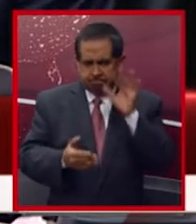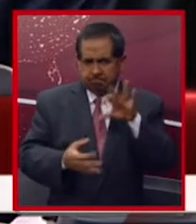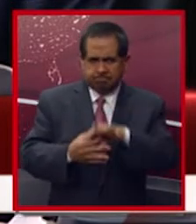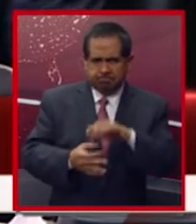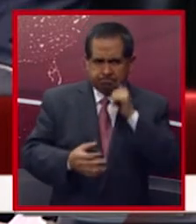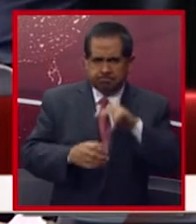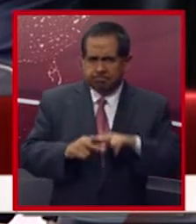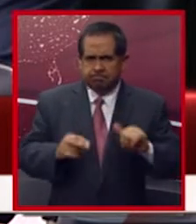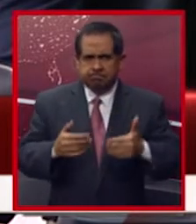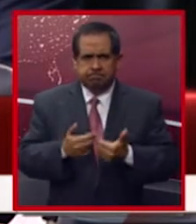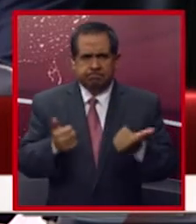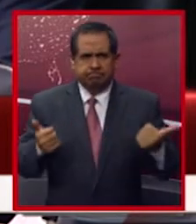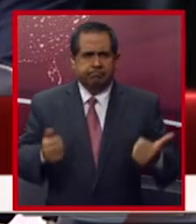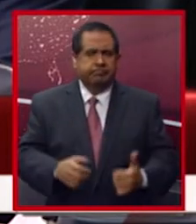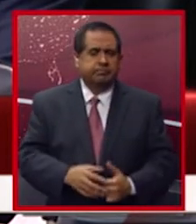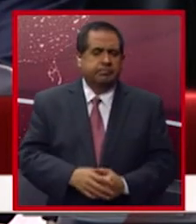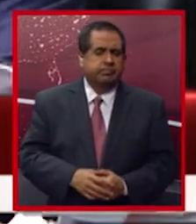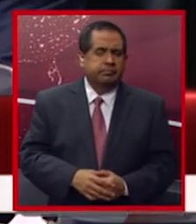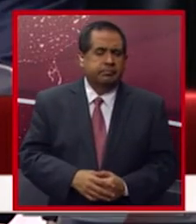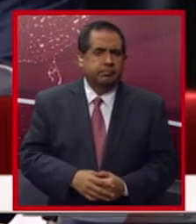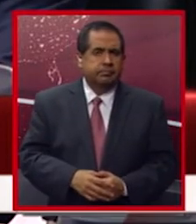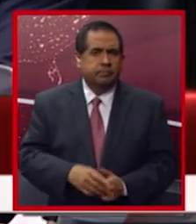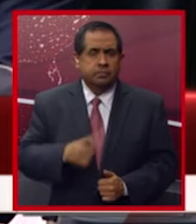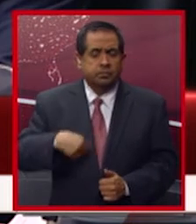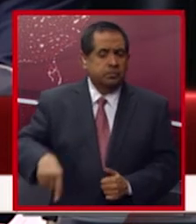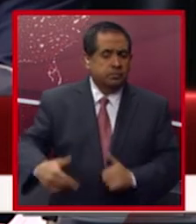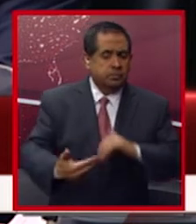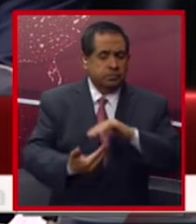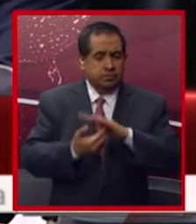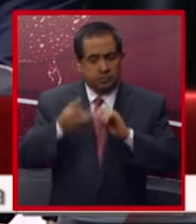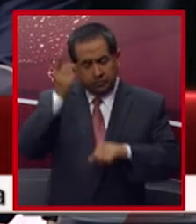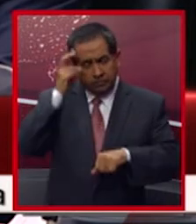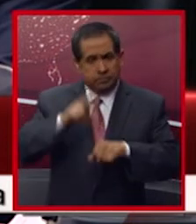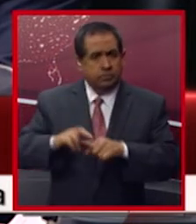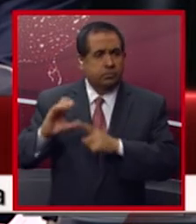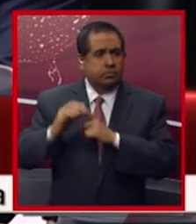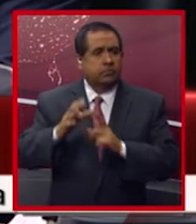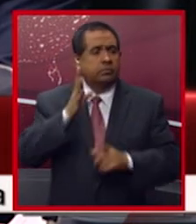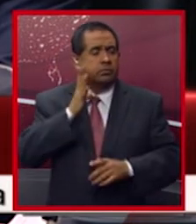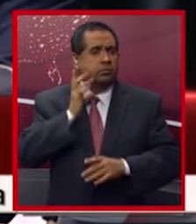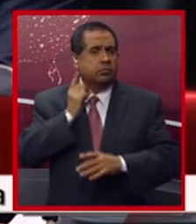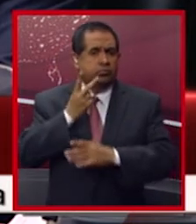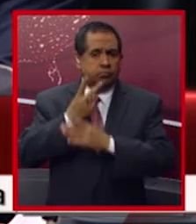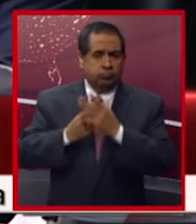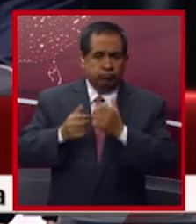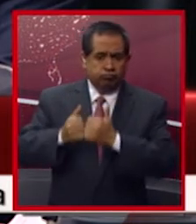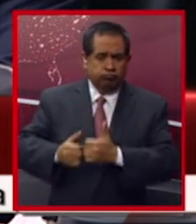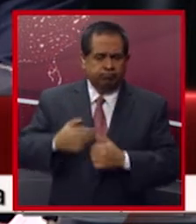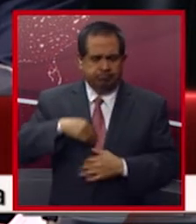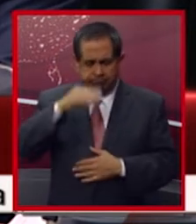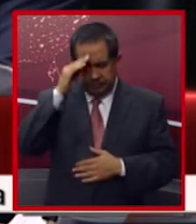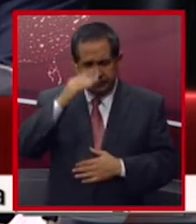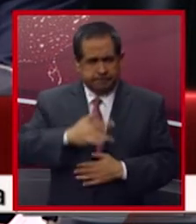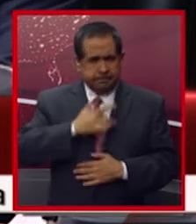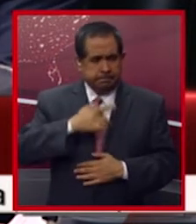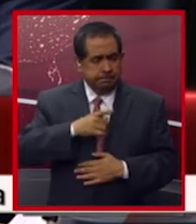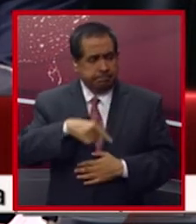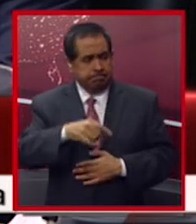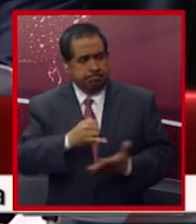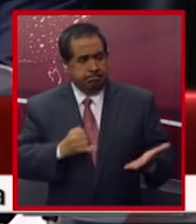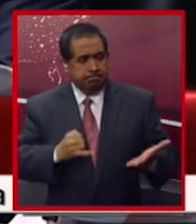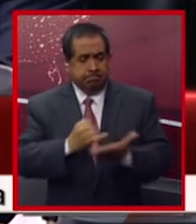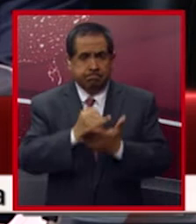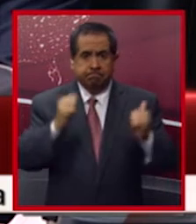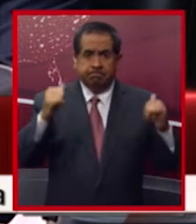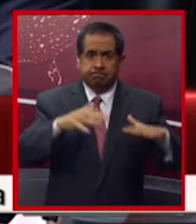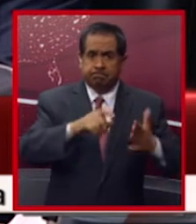la República de Venezuela. La mesa directiva de la Comisión Permanente del Congreso de la Unión considera que los resultados de la elección de la